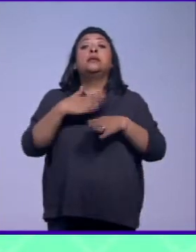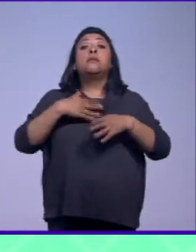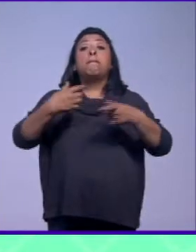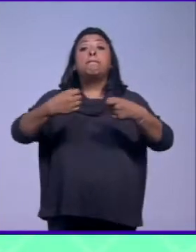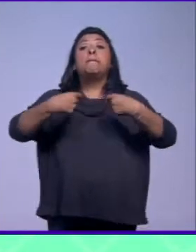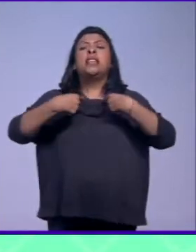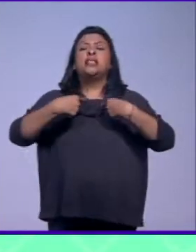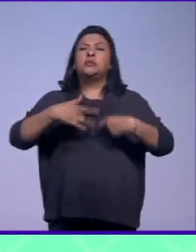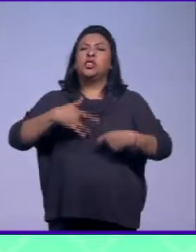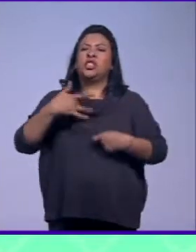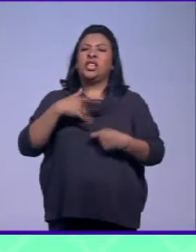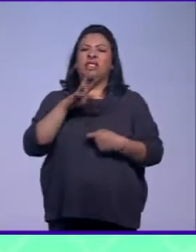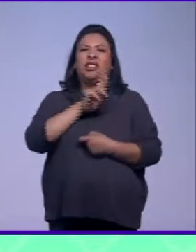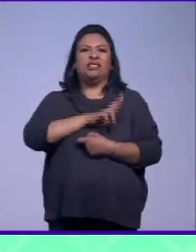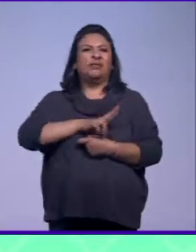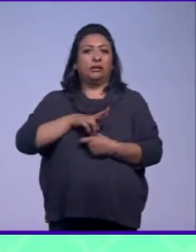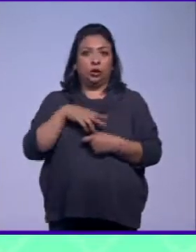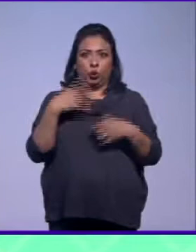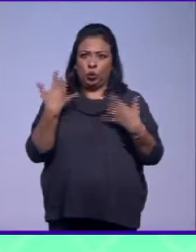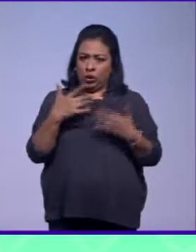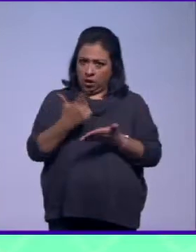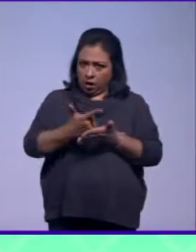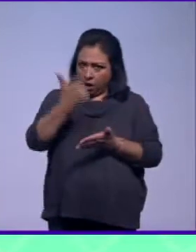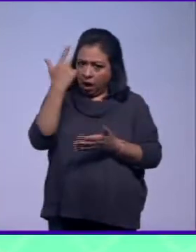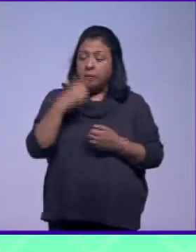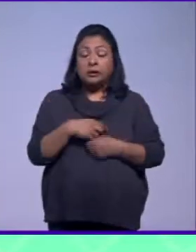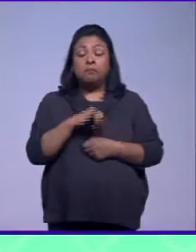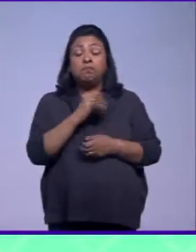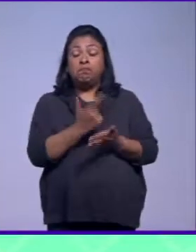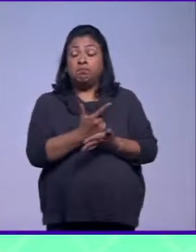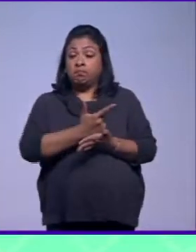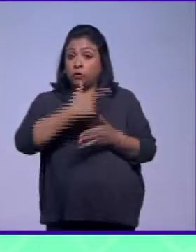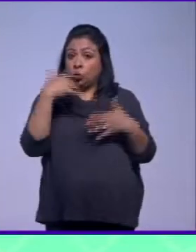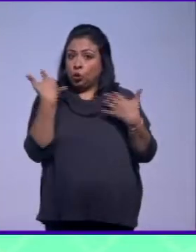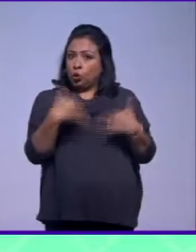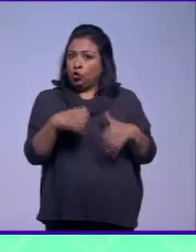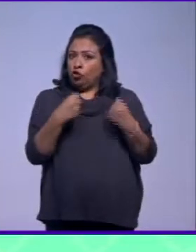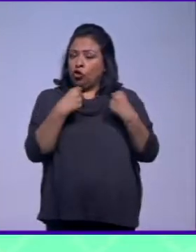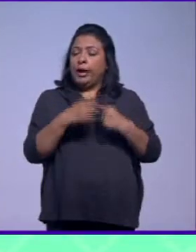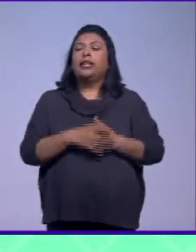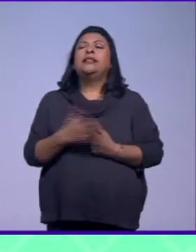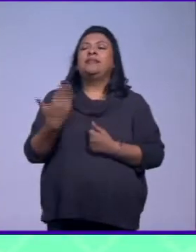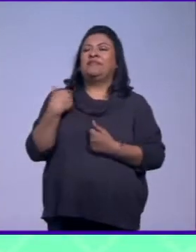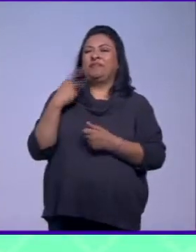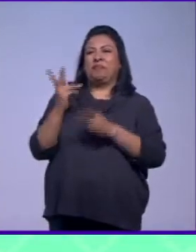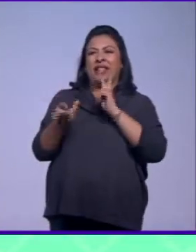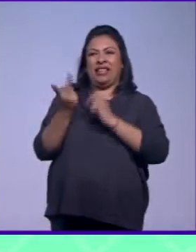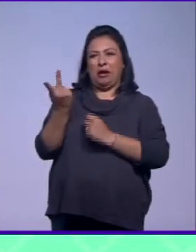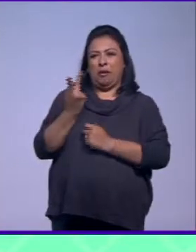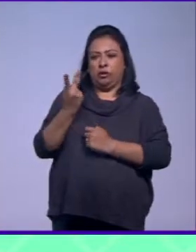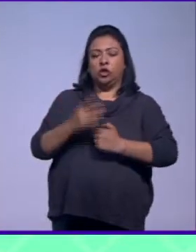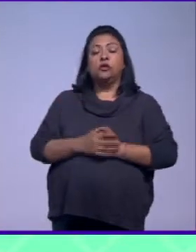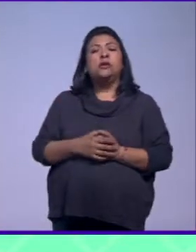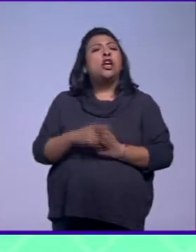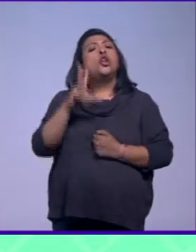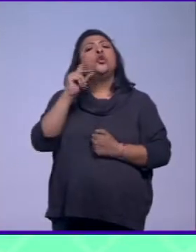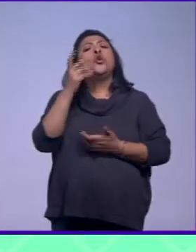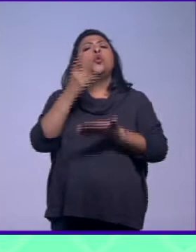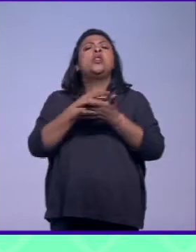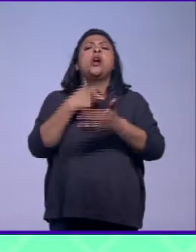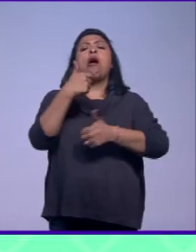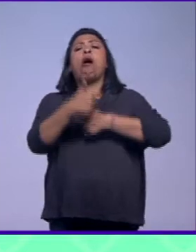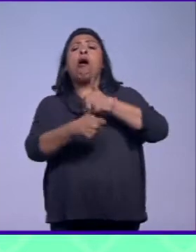mismo tremendo esto es tremendo porque hace un rato conversábamos tuyo no es sólo la competencia